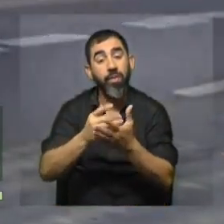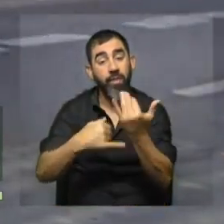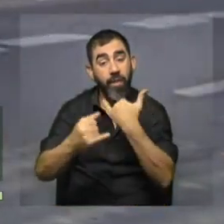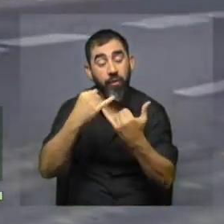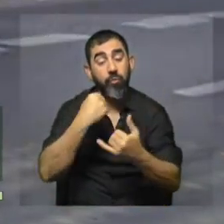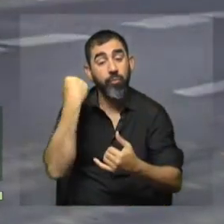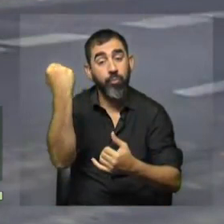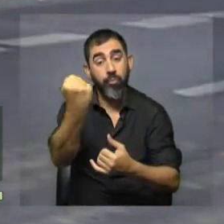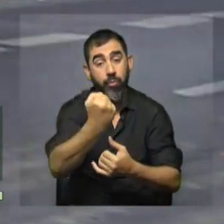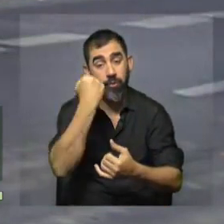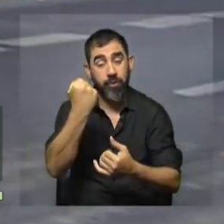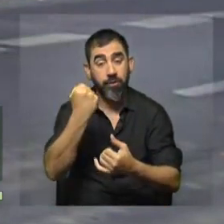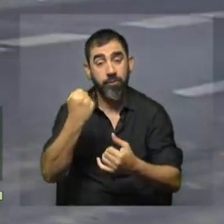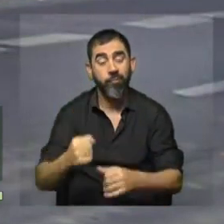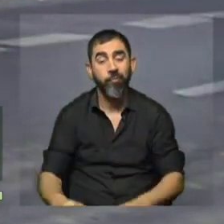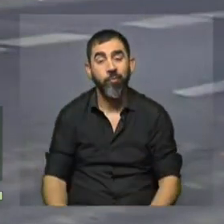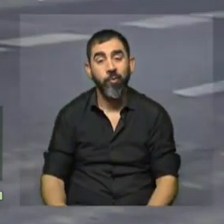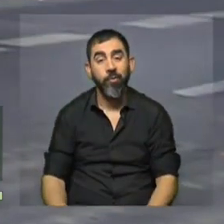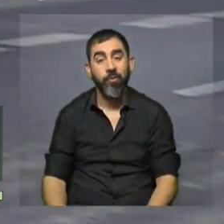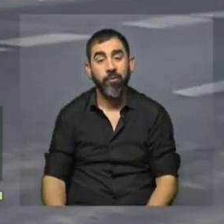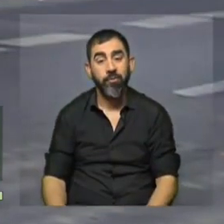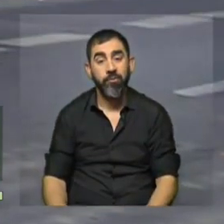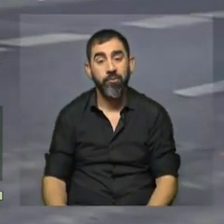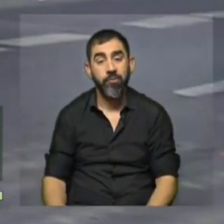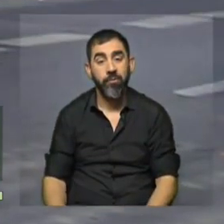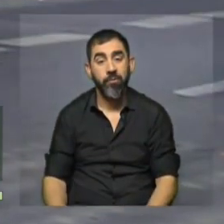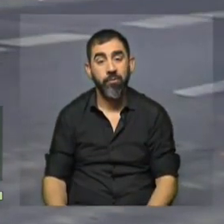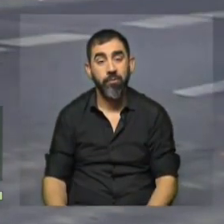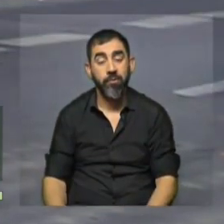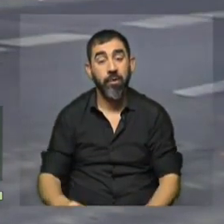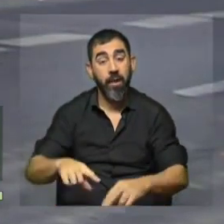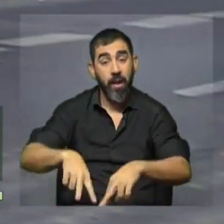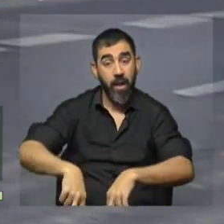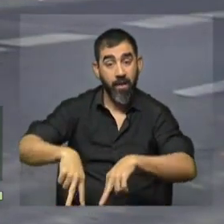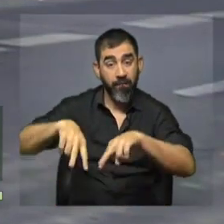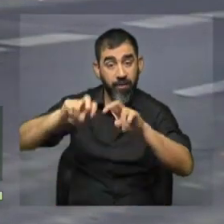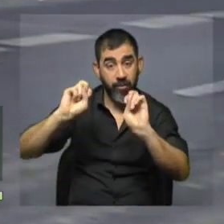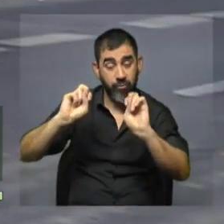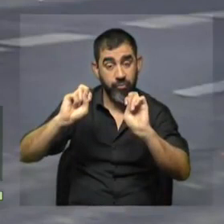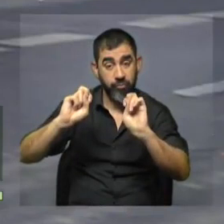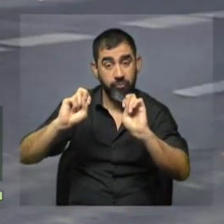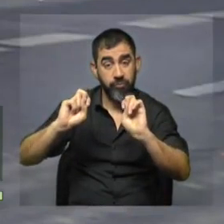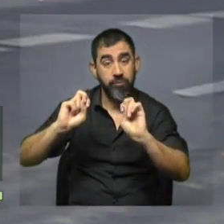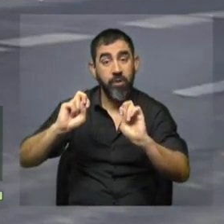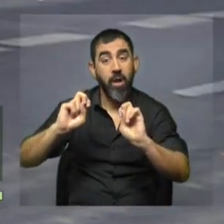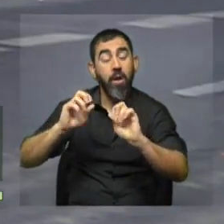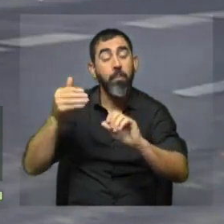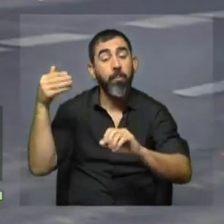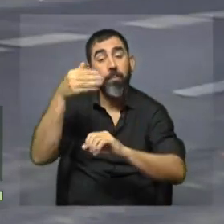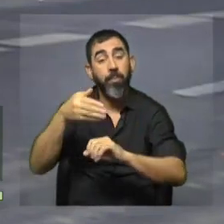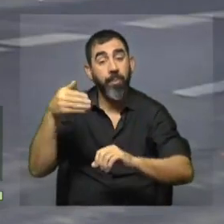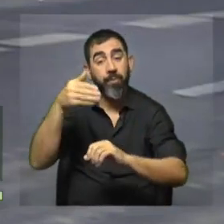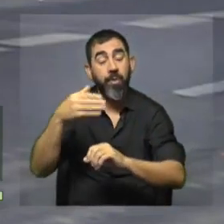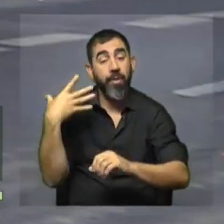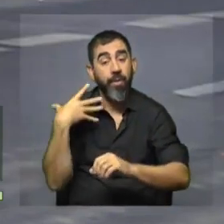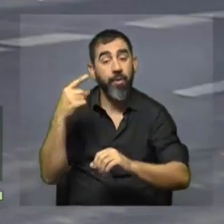relevante para decir, Rosina refiere a que la investigación, como decíamos, tuvo una activa participación de